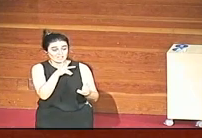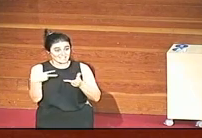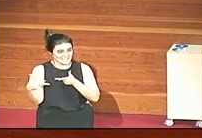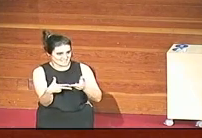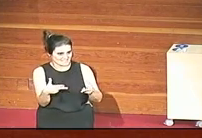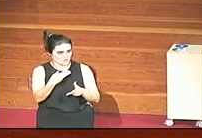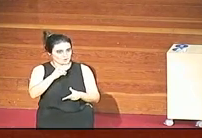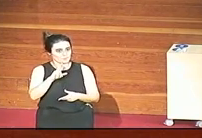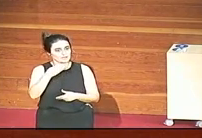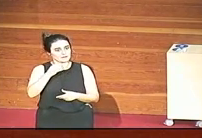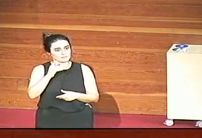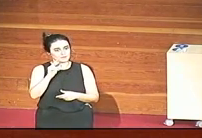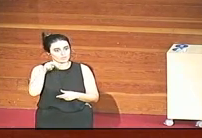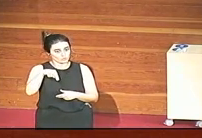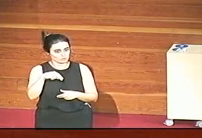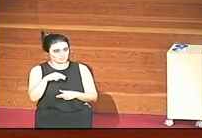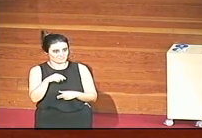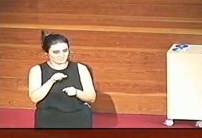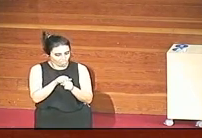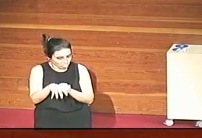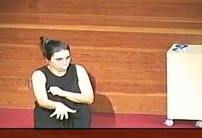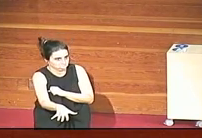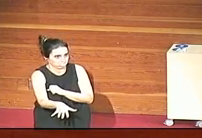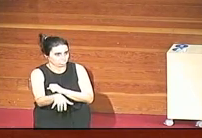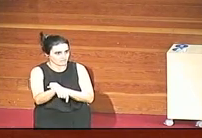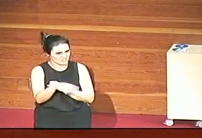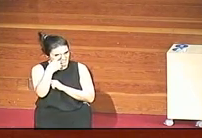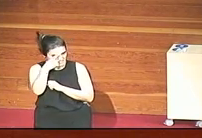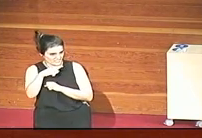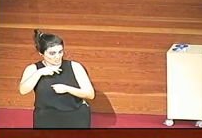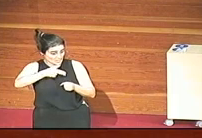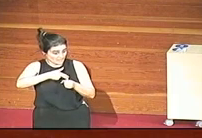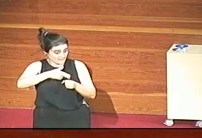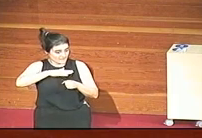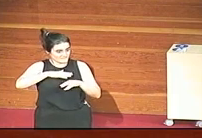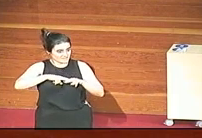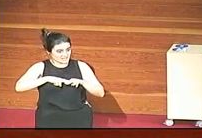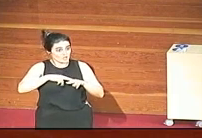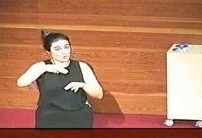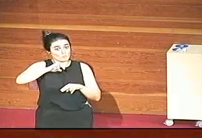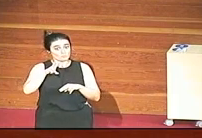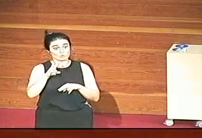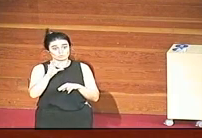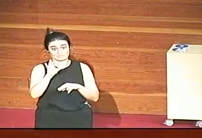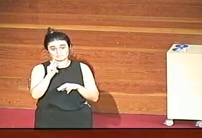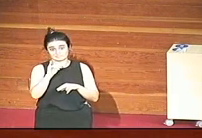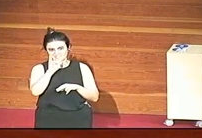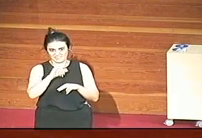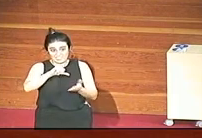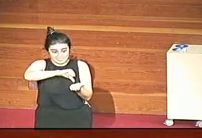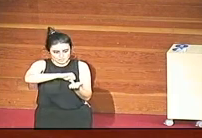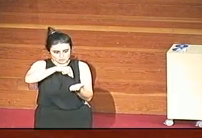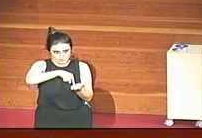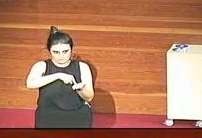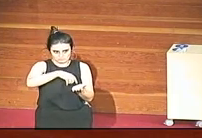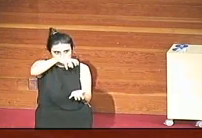bueno sabéis que la refinería está en medio en medio del municipio de muskiz en el centro de hecho